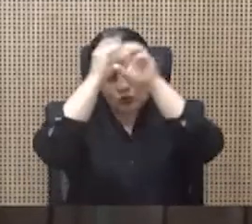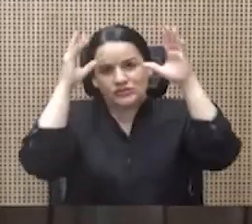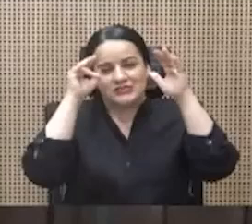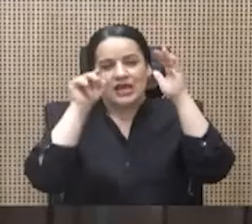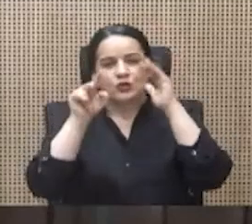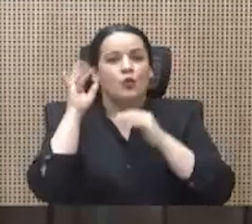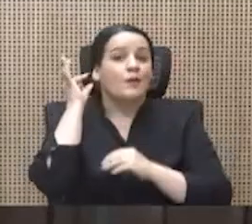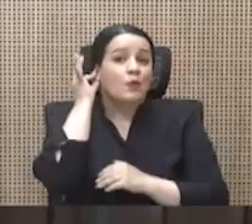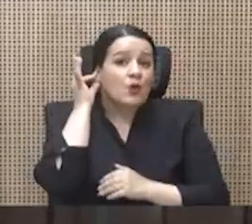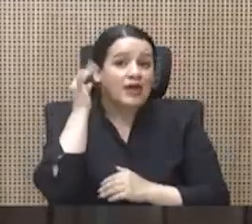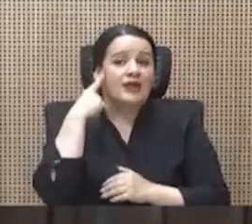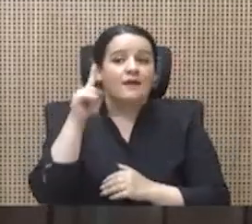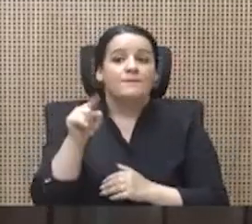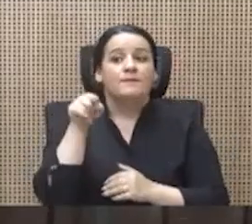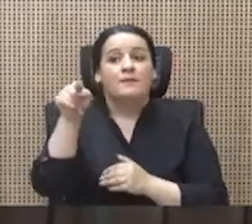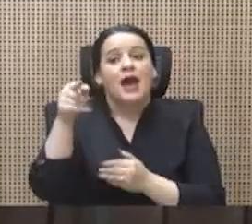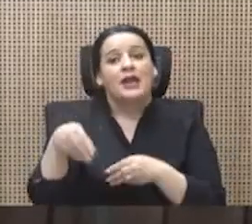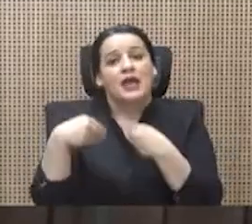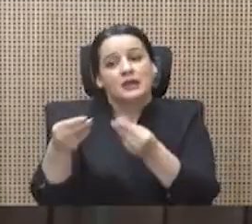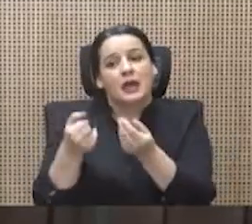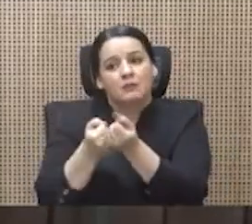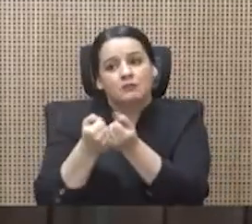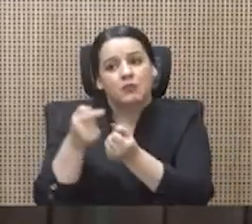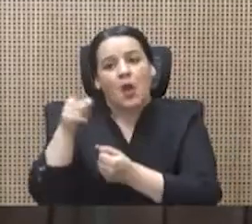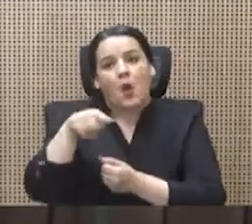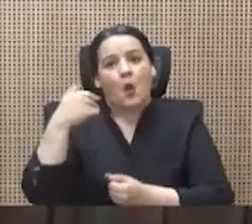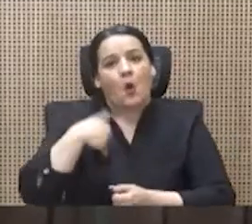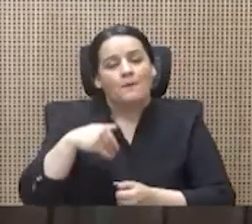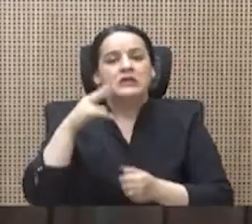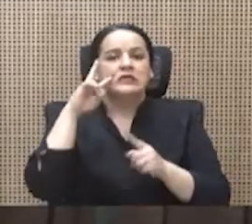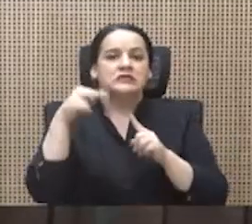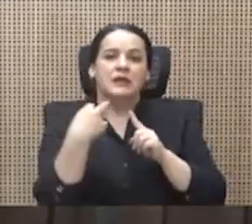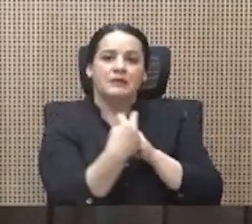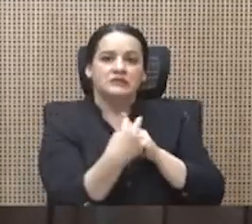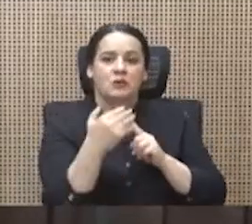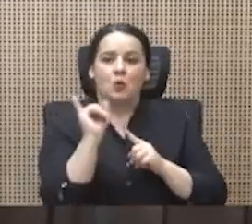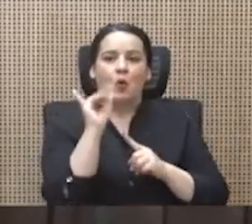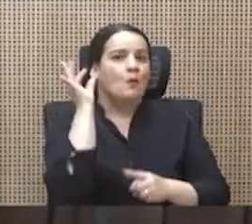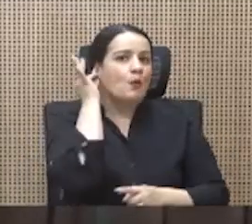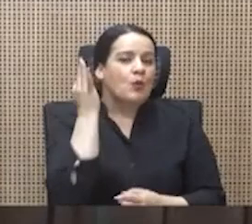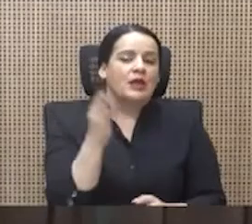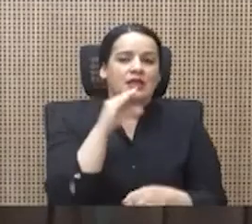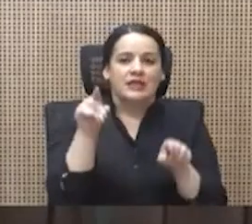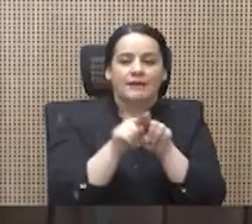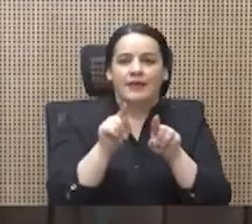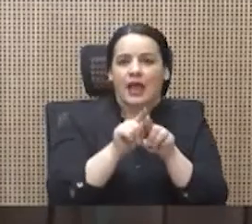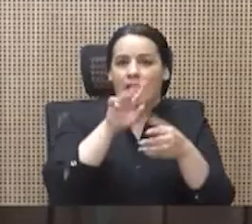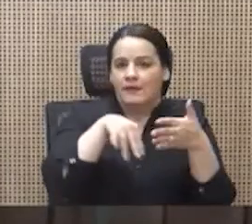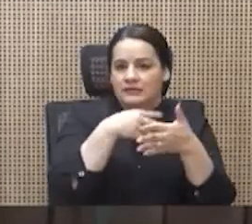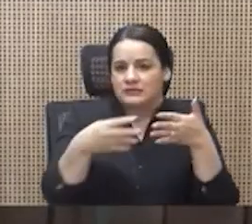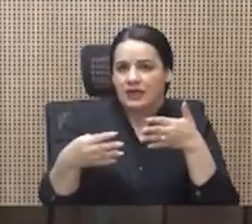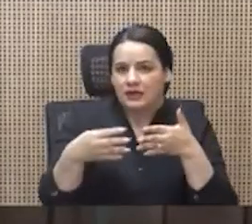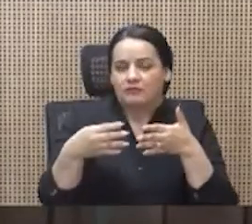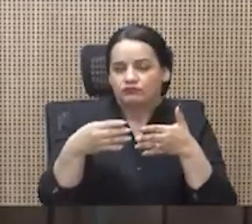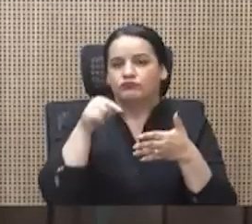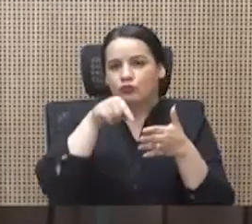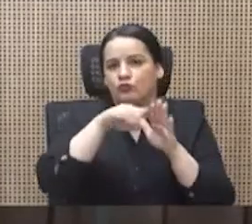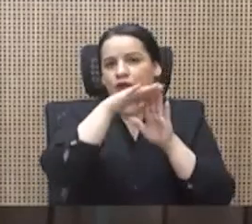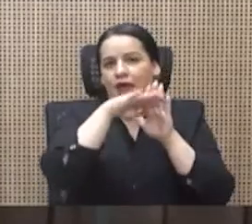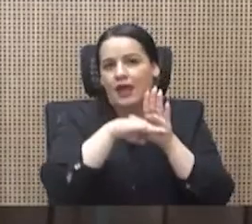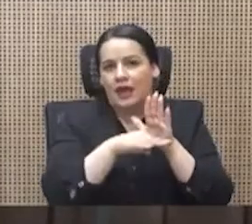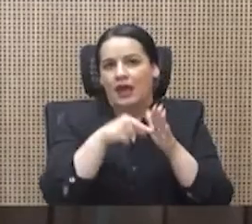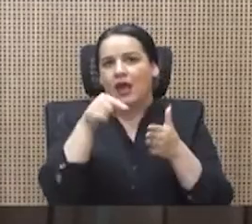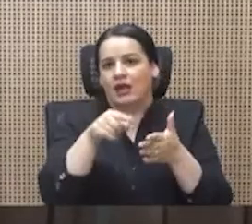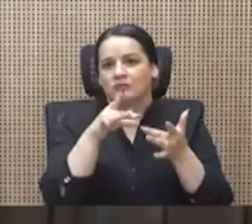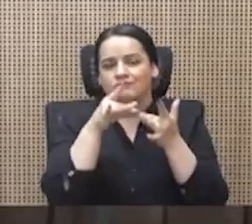la educación sexual para los niños y avanzar en una agenda feminista radical gracias al trabajo con aliados de toda la región